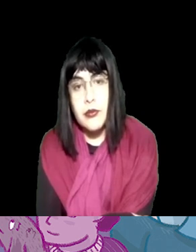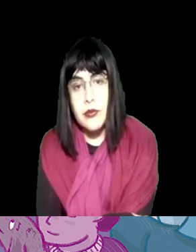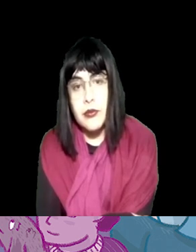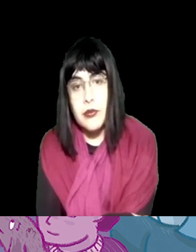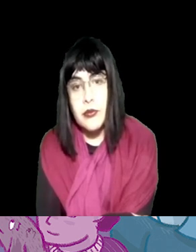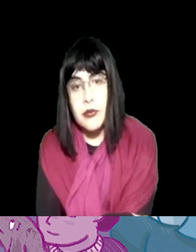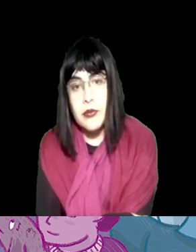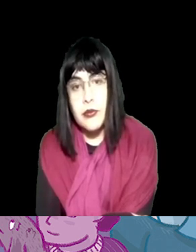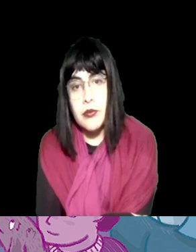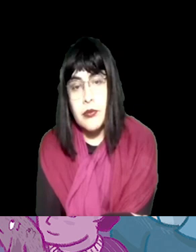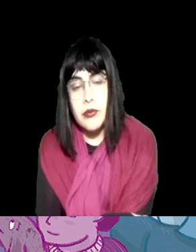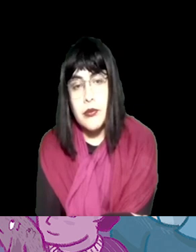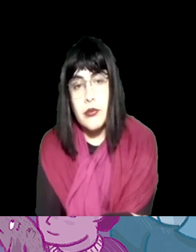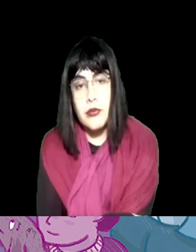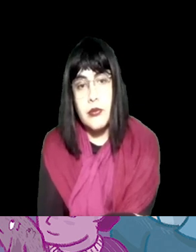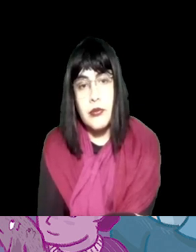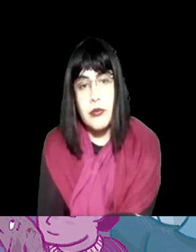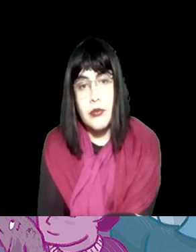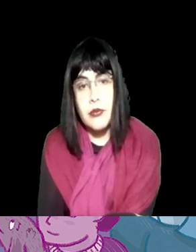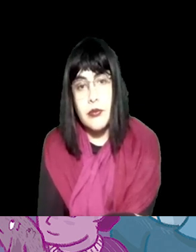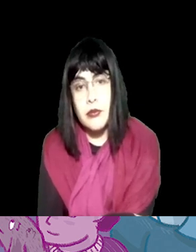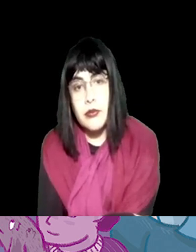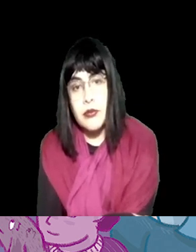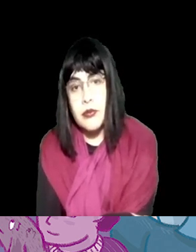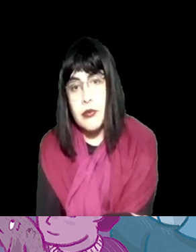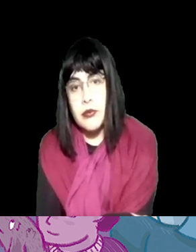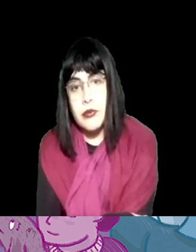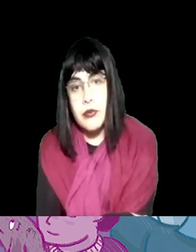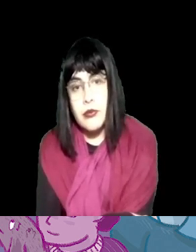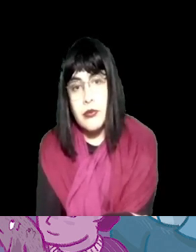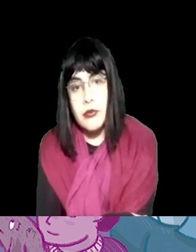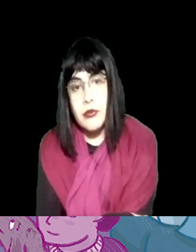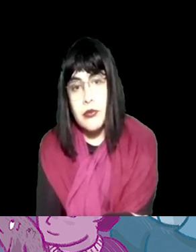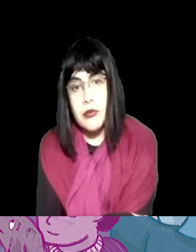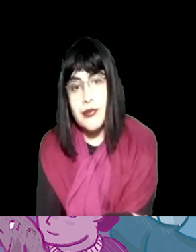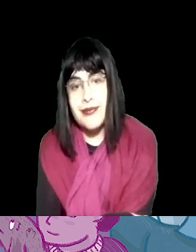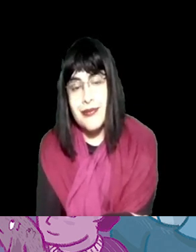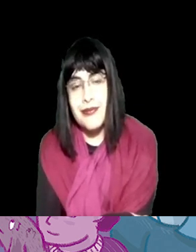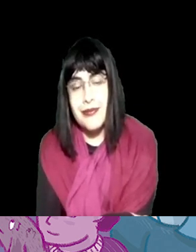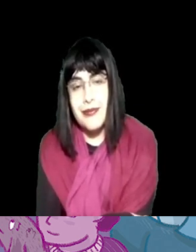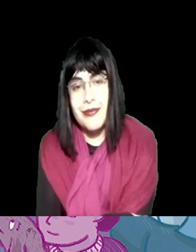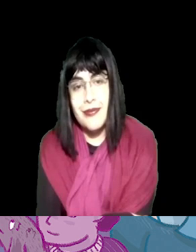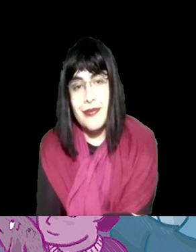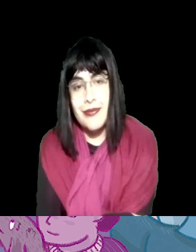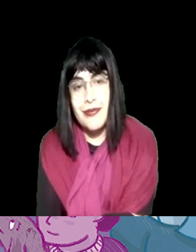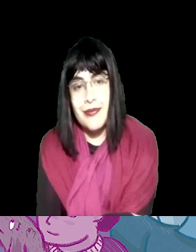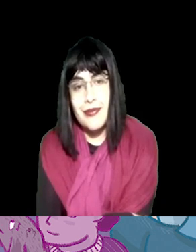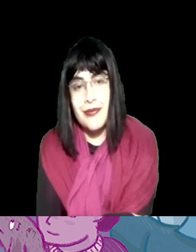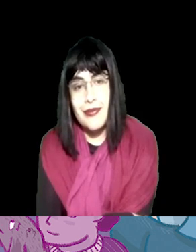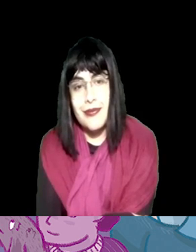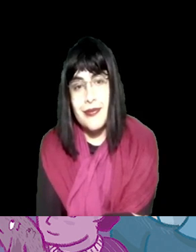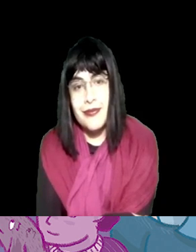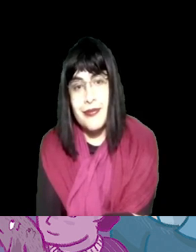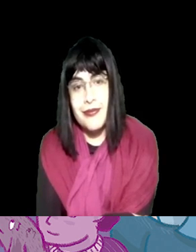los talleres de familiares, los talleres de adolescentes, los talleres de niñas ahora que ahora van a ser expresarte adolescentes